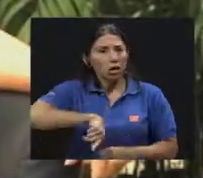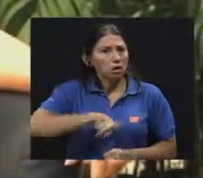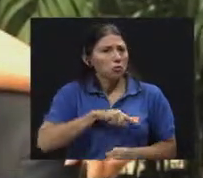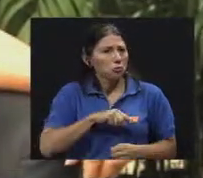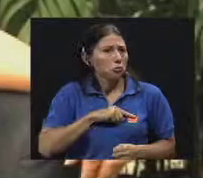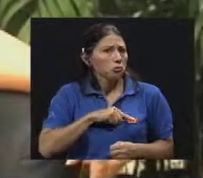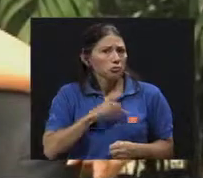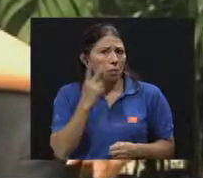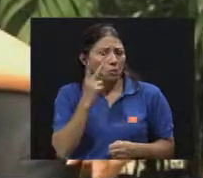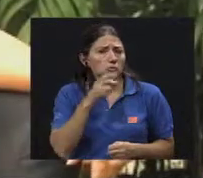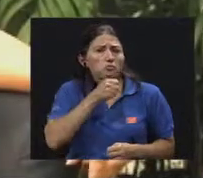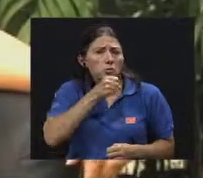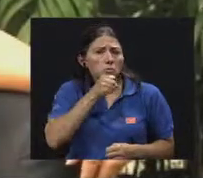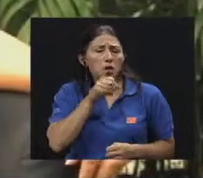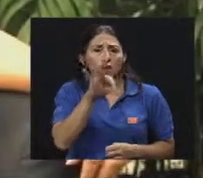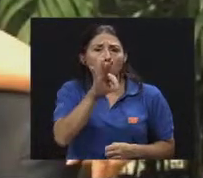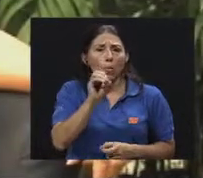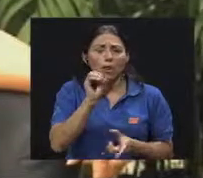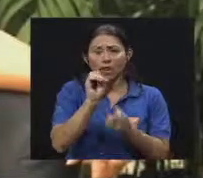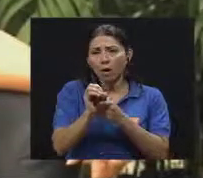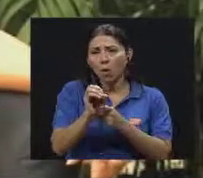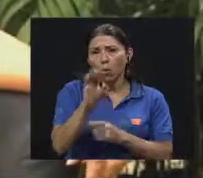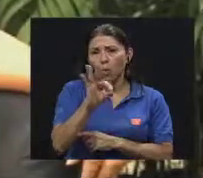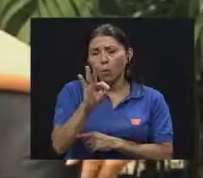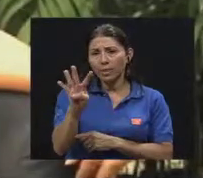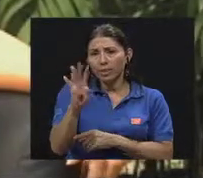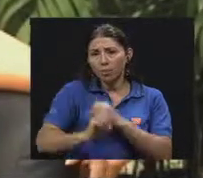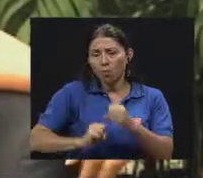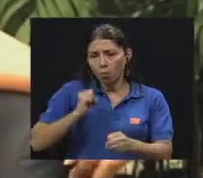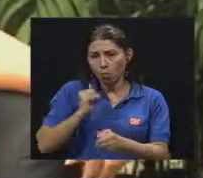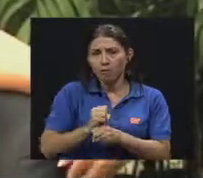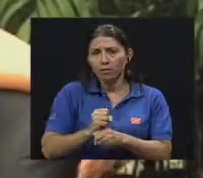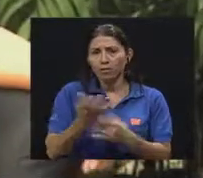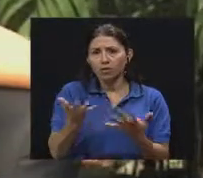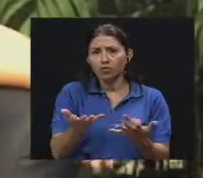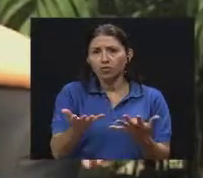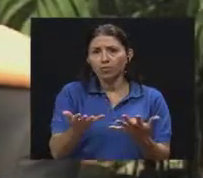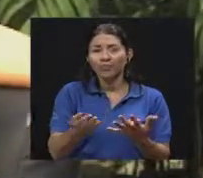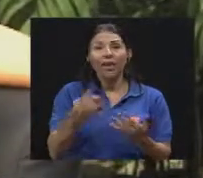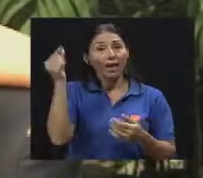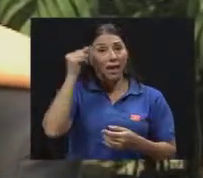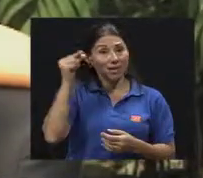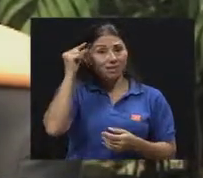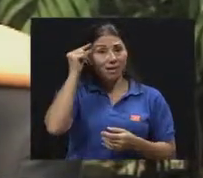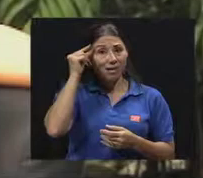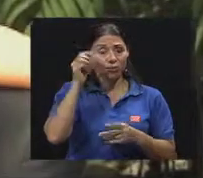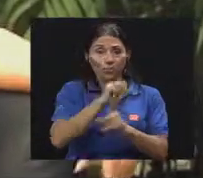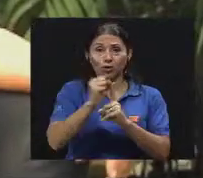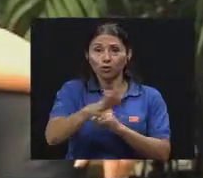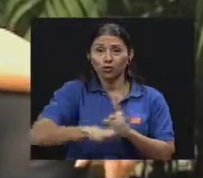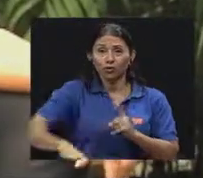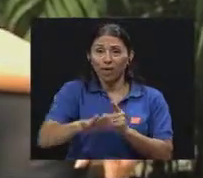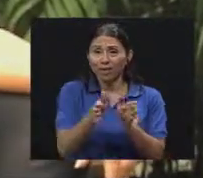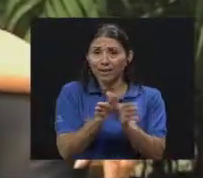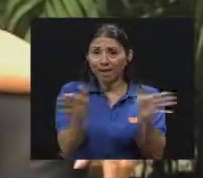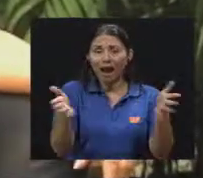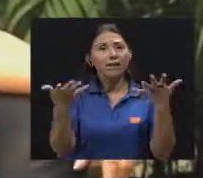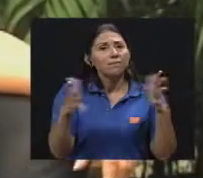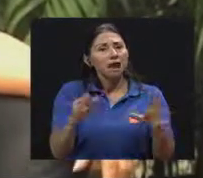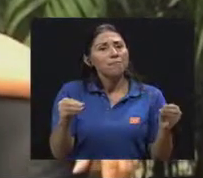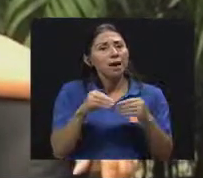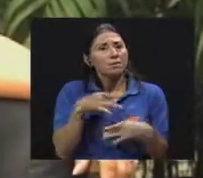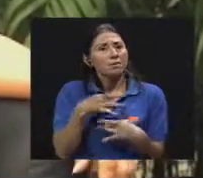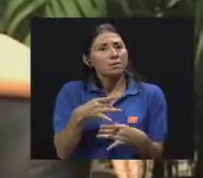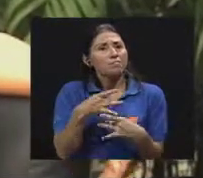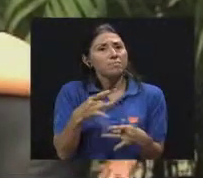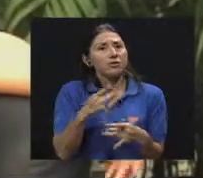adultos mayores de 90, 94 años, ¿verdad? Que eso ha venido haciendo que el Estado y la sociedad en general pues haya tomado un mayor interés